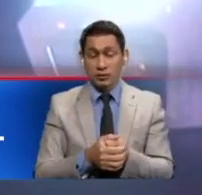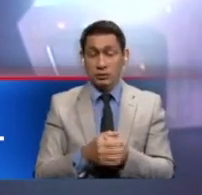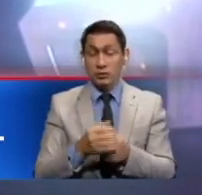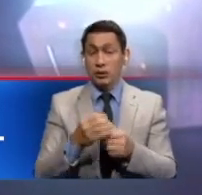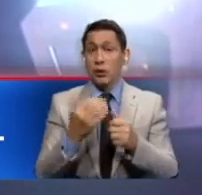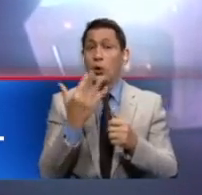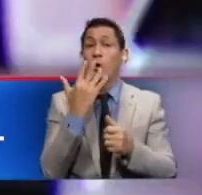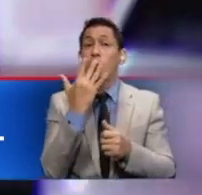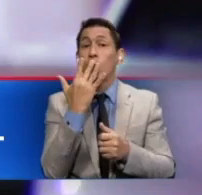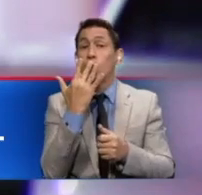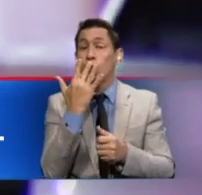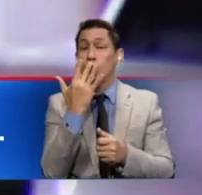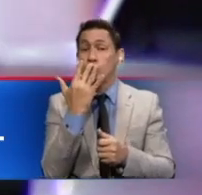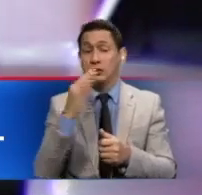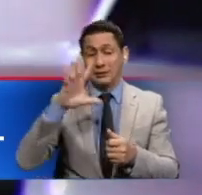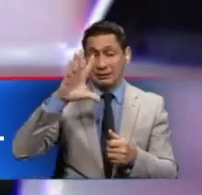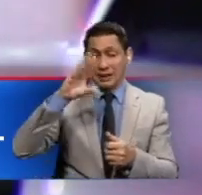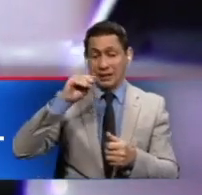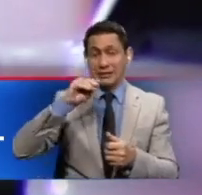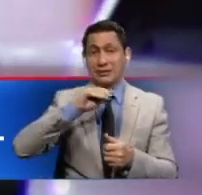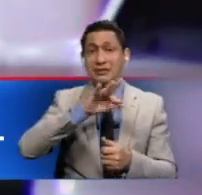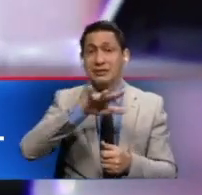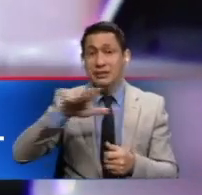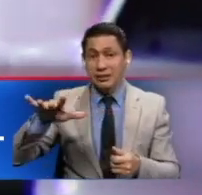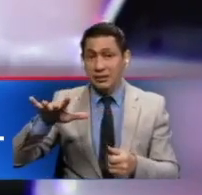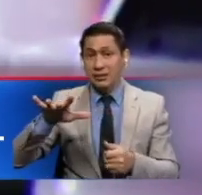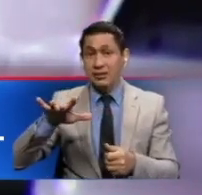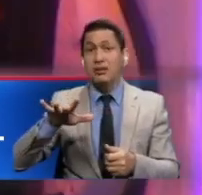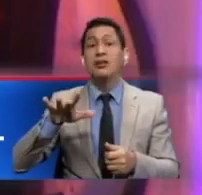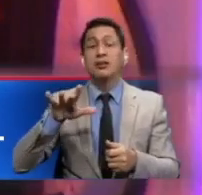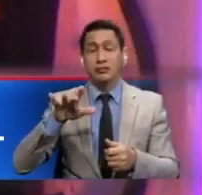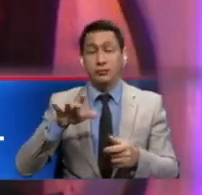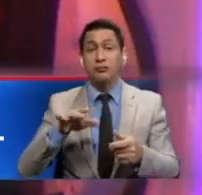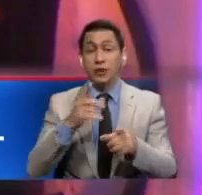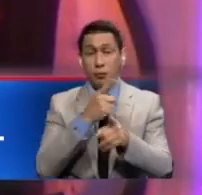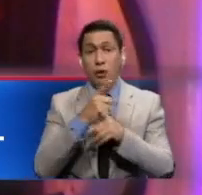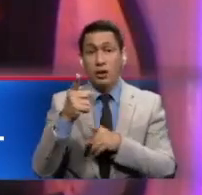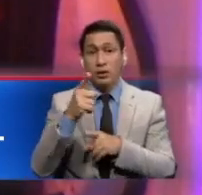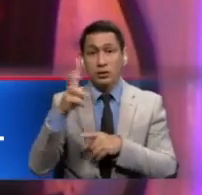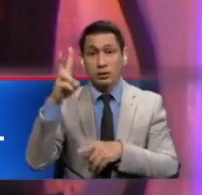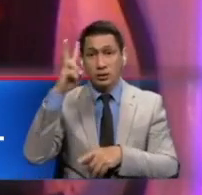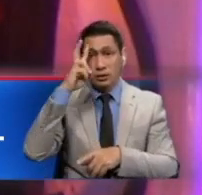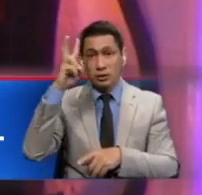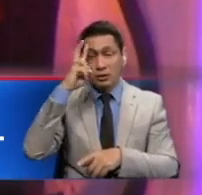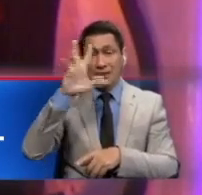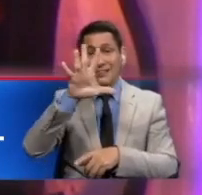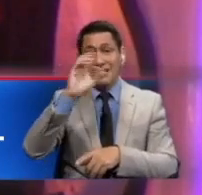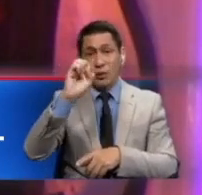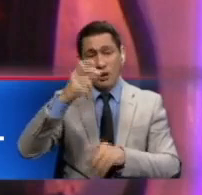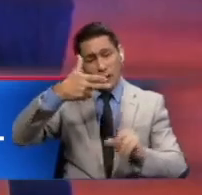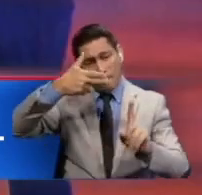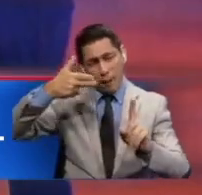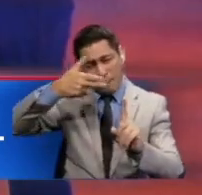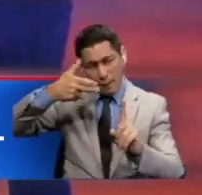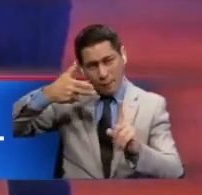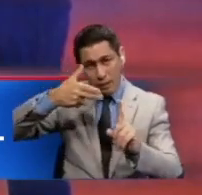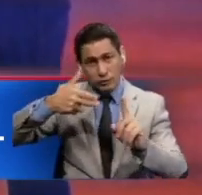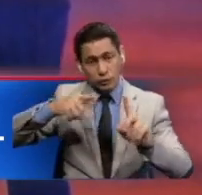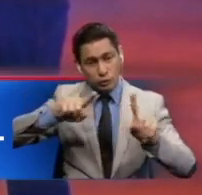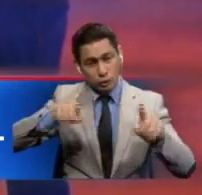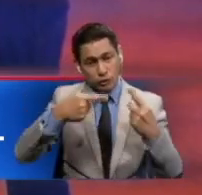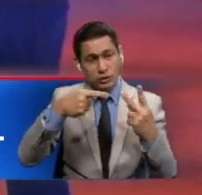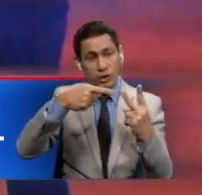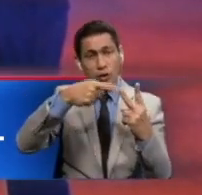negro, quienes utilizando armas de diverso calibre les propinaron más de 50 disparos. Los